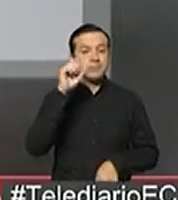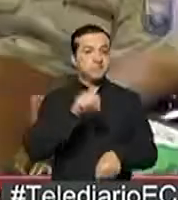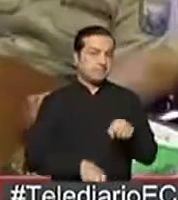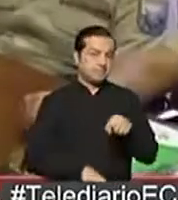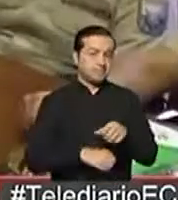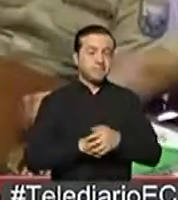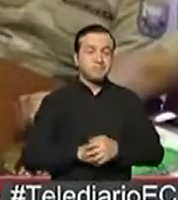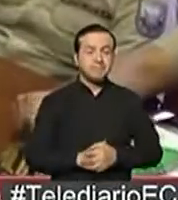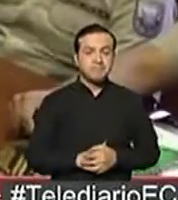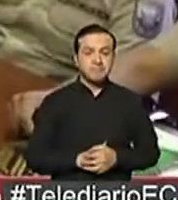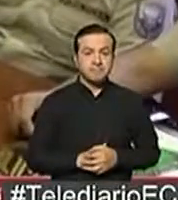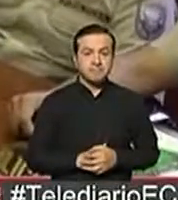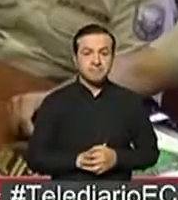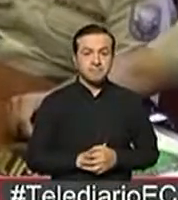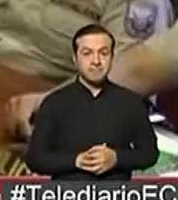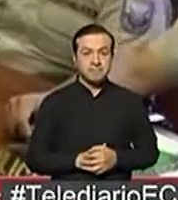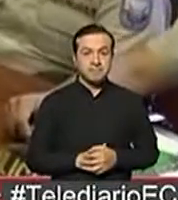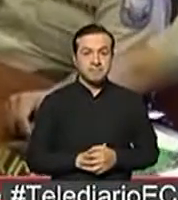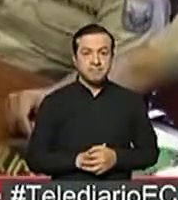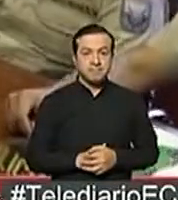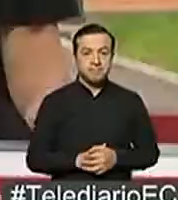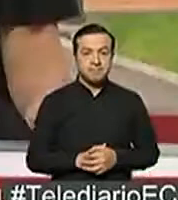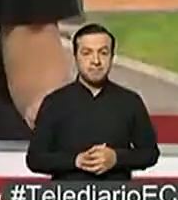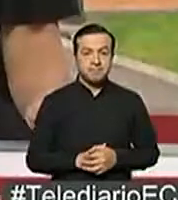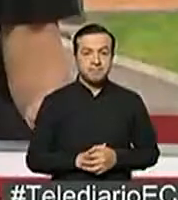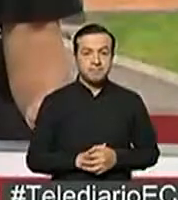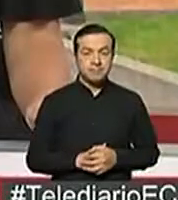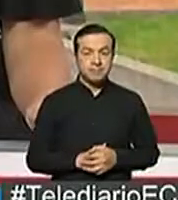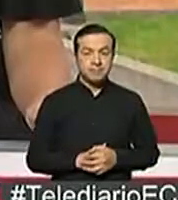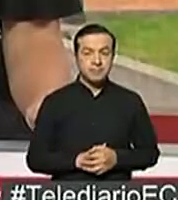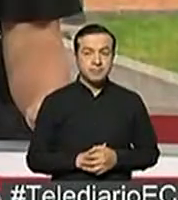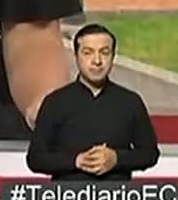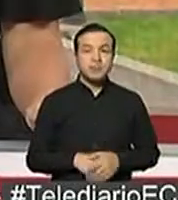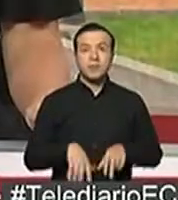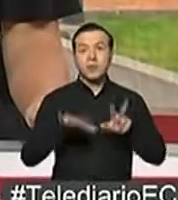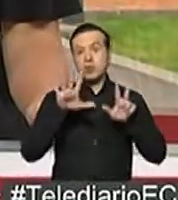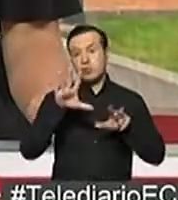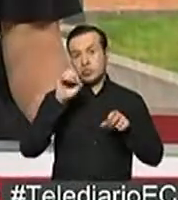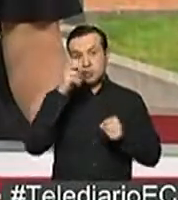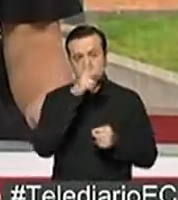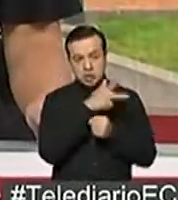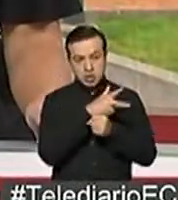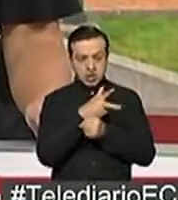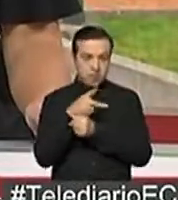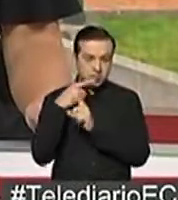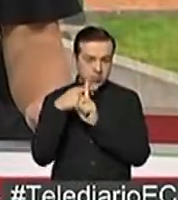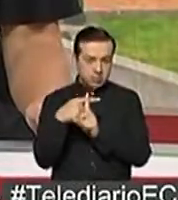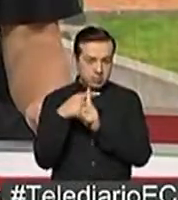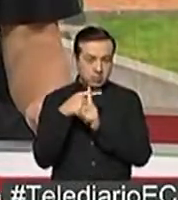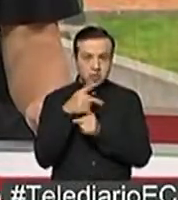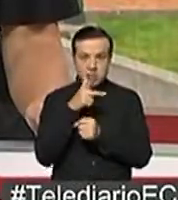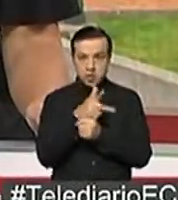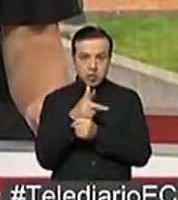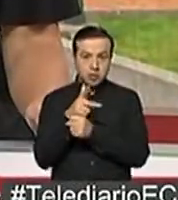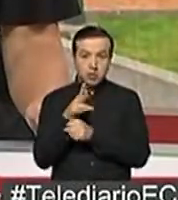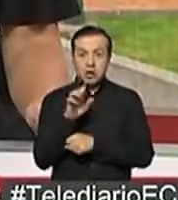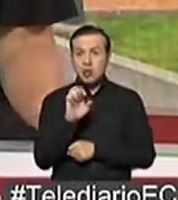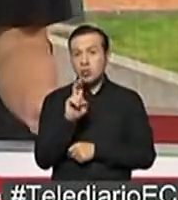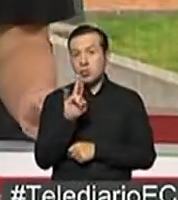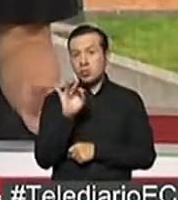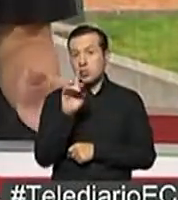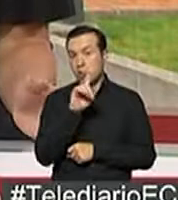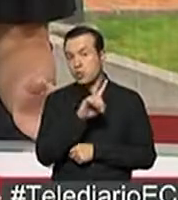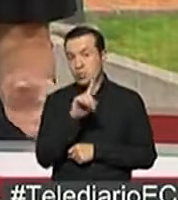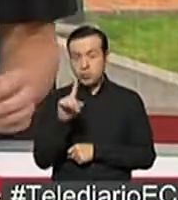destruidos. Mariuxi Buenaño, Medios Públicos. 80 cámaras de videovigilancia del servicio